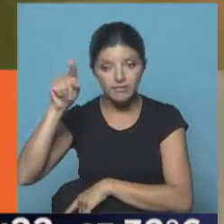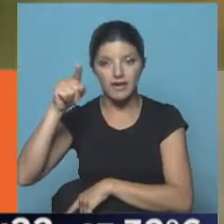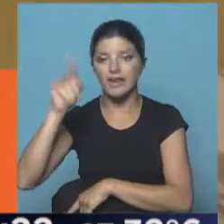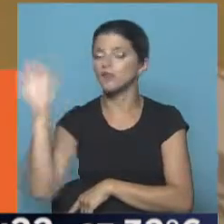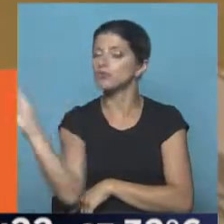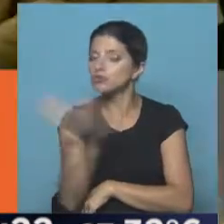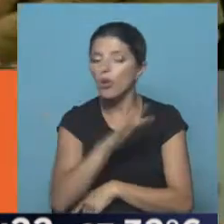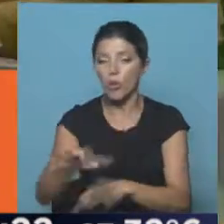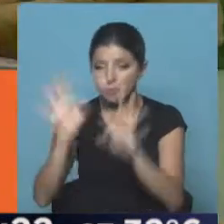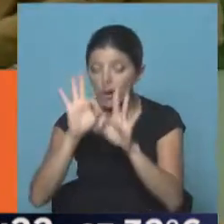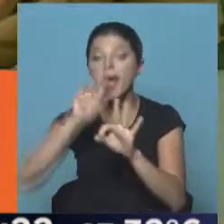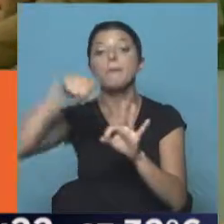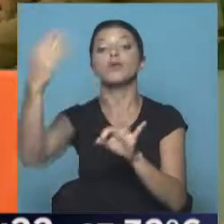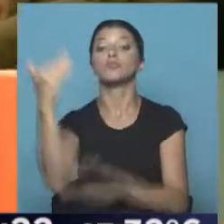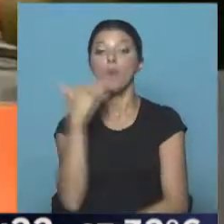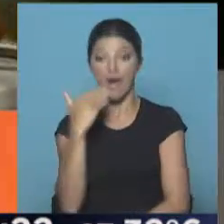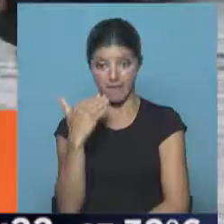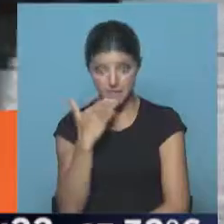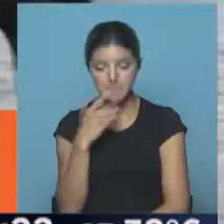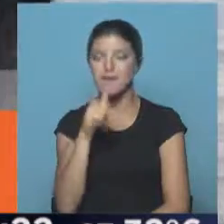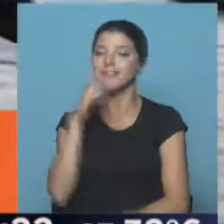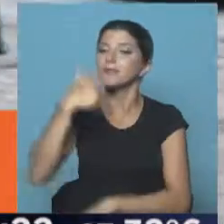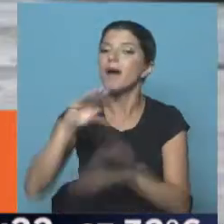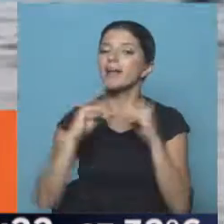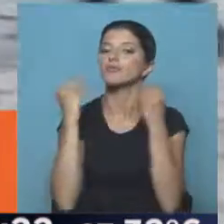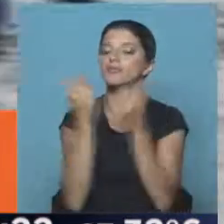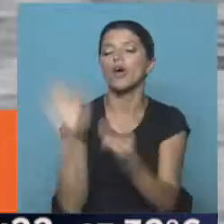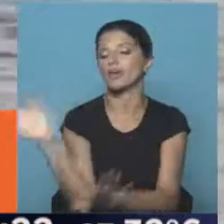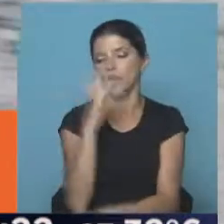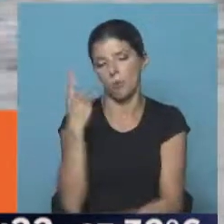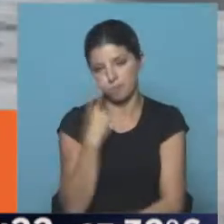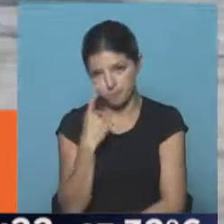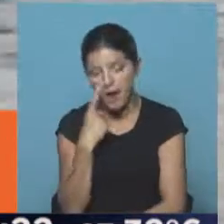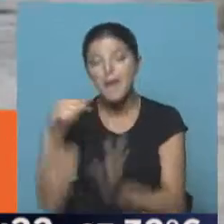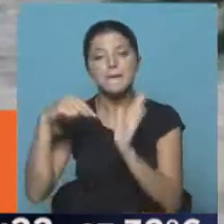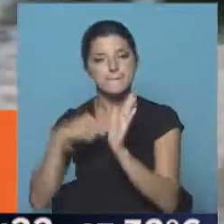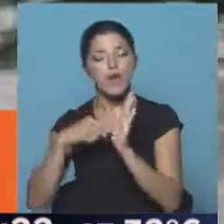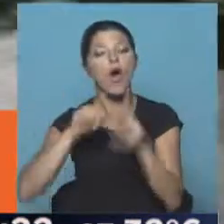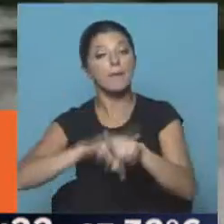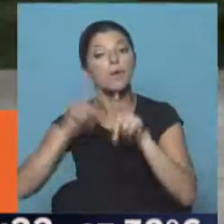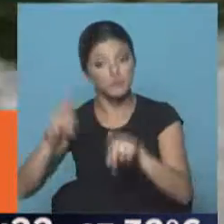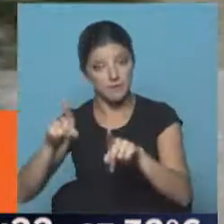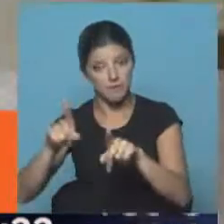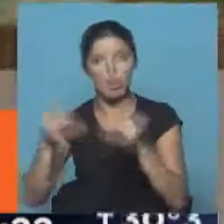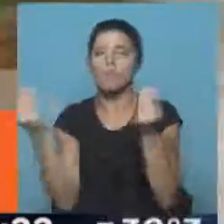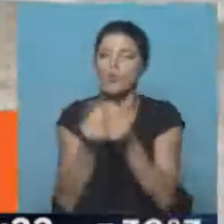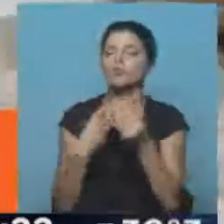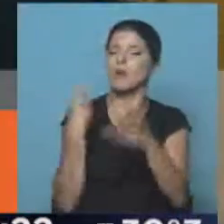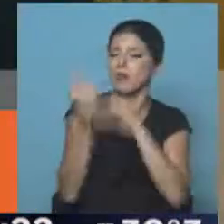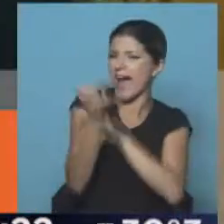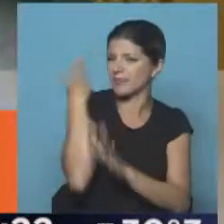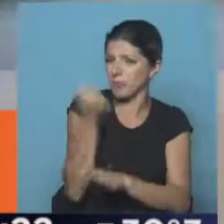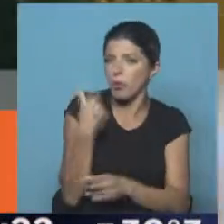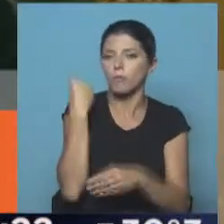su dimensión en abril, parece estar frente a un resultado anunciado. Pero a la luz de lo ocurrido en tantas elecciones recientes,